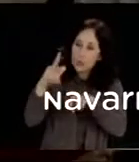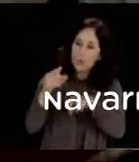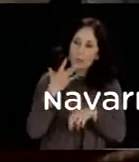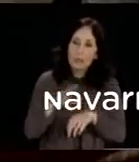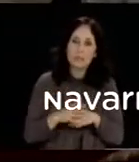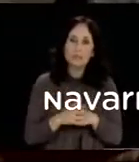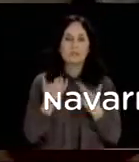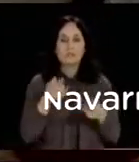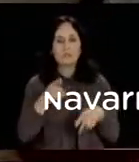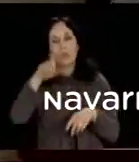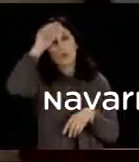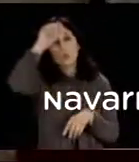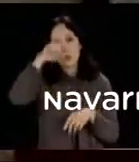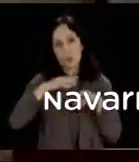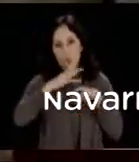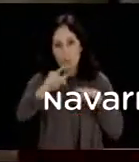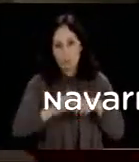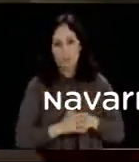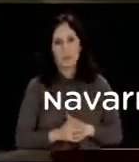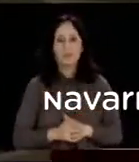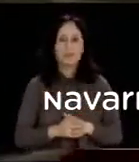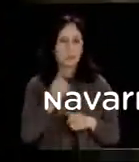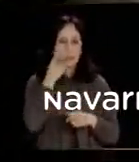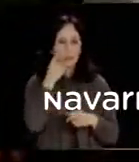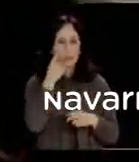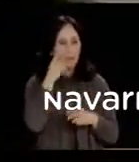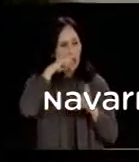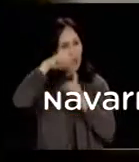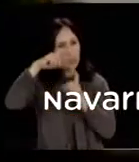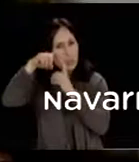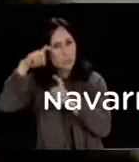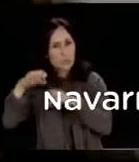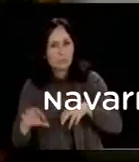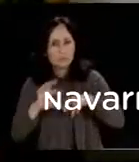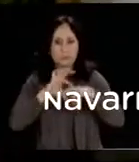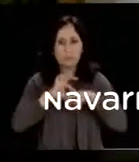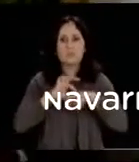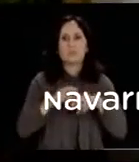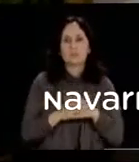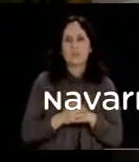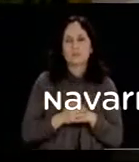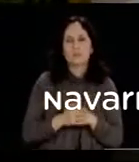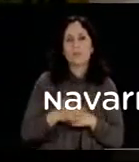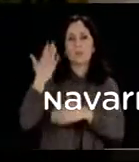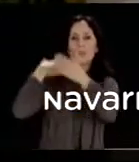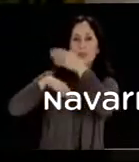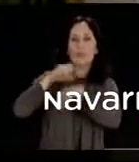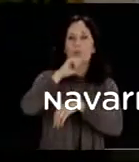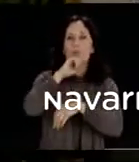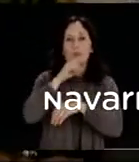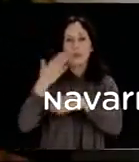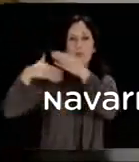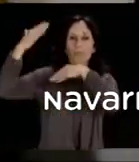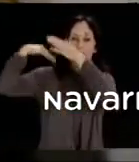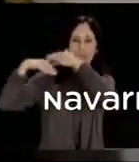un turco. ¿Se lo ha robado un turco? Un turco. Sí. ¿Y nos lo ponemos todos los años en caldereros, o qué? Abuelo, sí. Abuelo, yo soy al